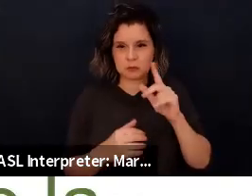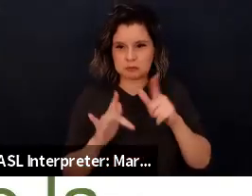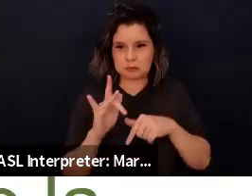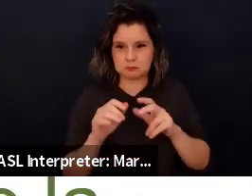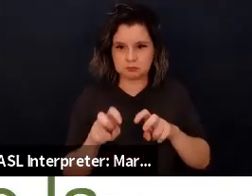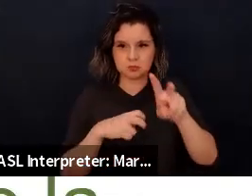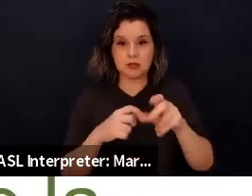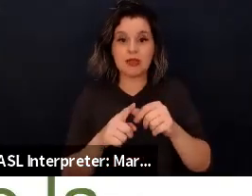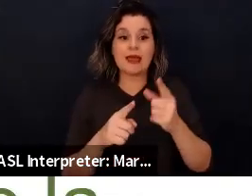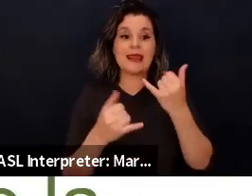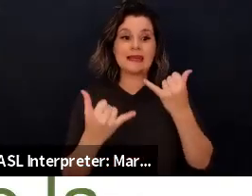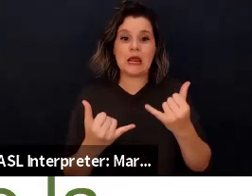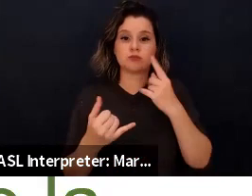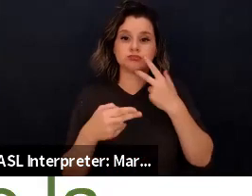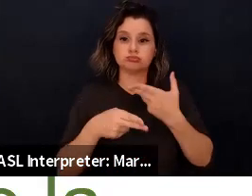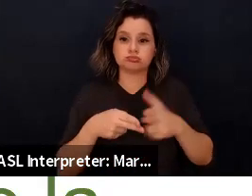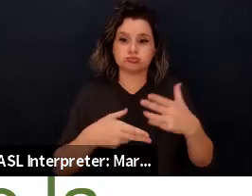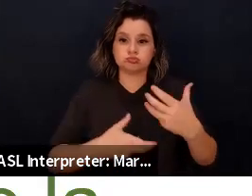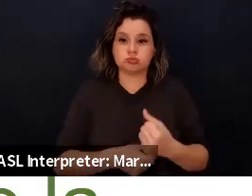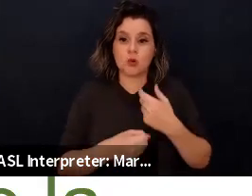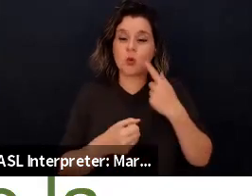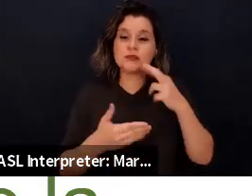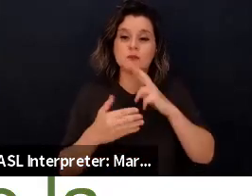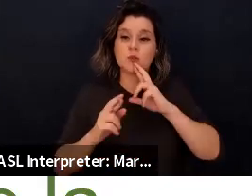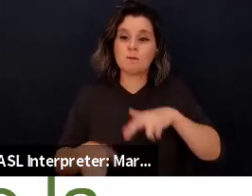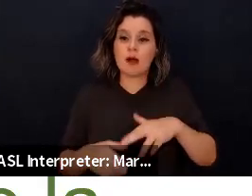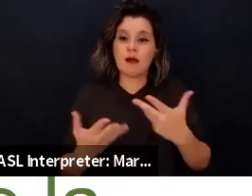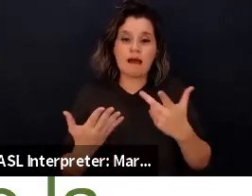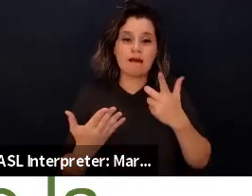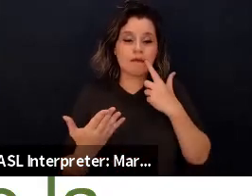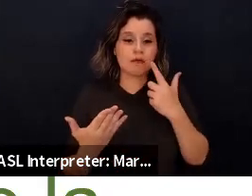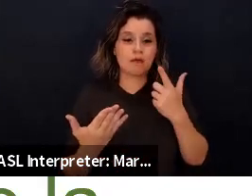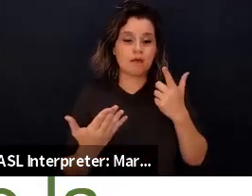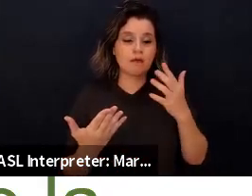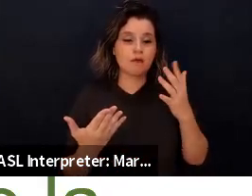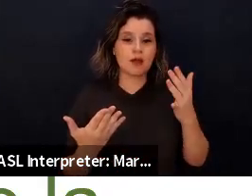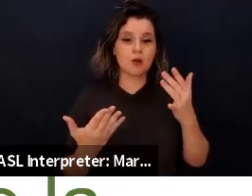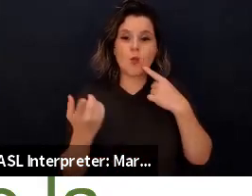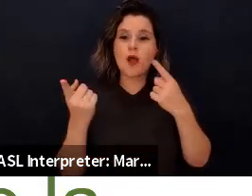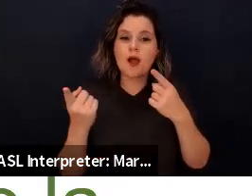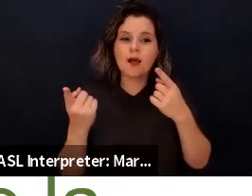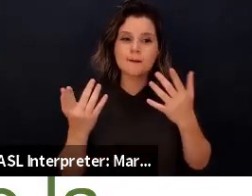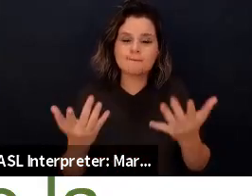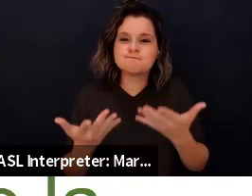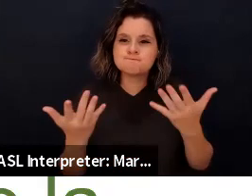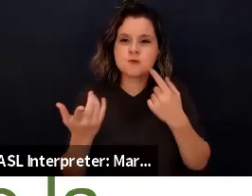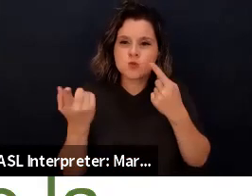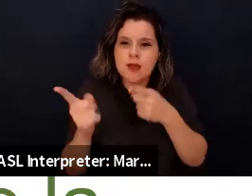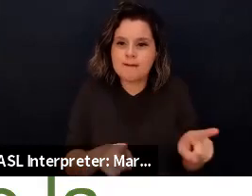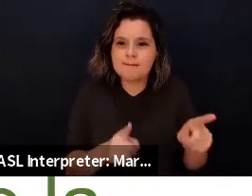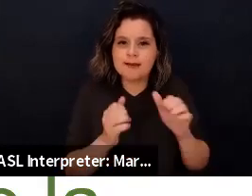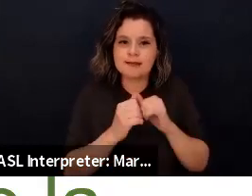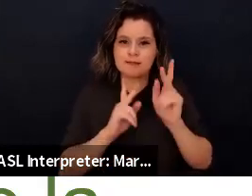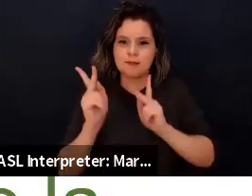Y un poco sobre qué ha sido la respuesta de lo que está, de lo que está pasando a la